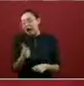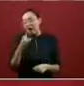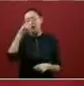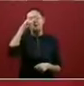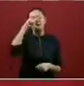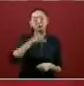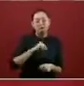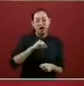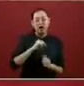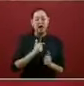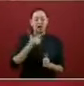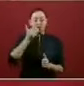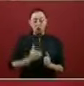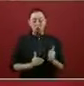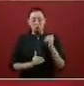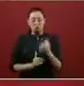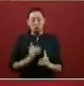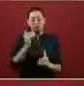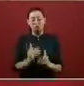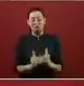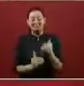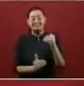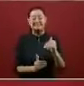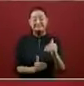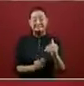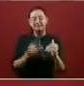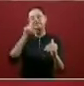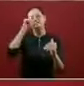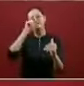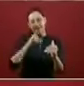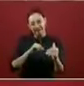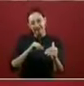que no se cumplió con el debido proceso